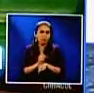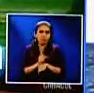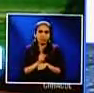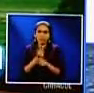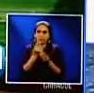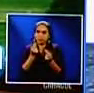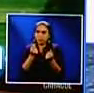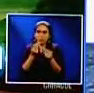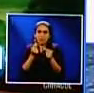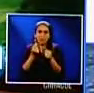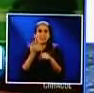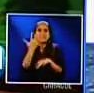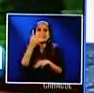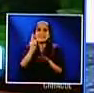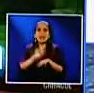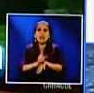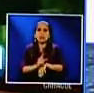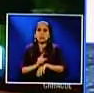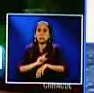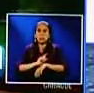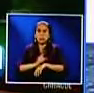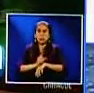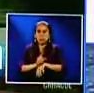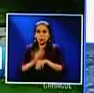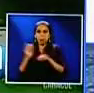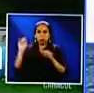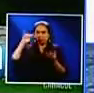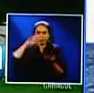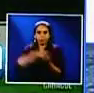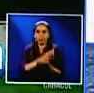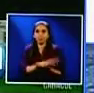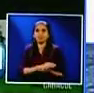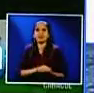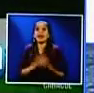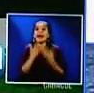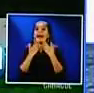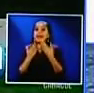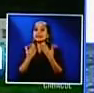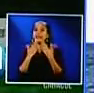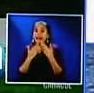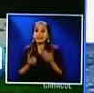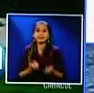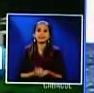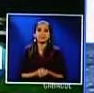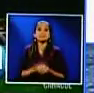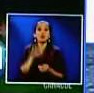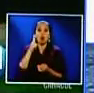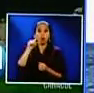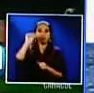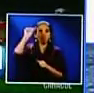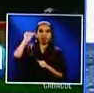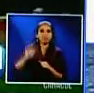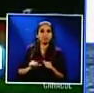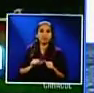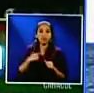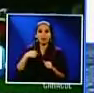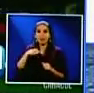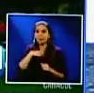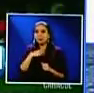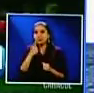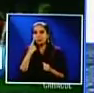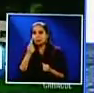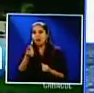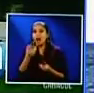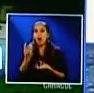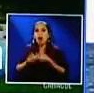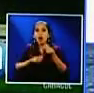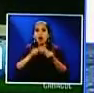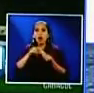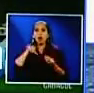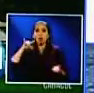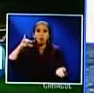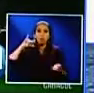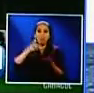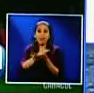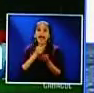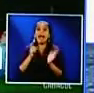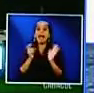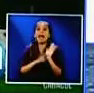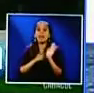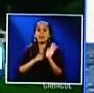cuestión de 5 segundos. Sí, señor. Muy amable, gracias. Es uno de los testimonios que hemos aquí captado de cómo se presentó esta